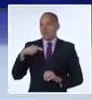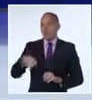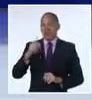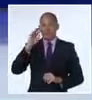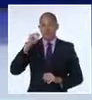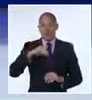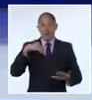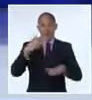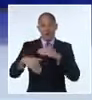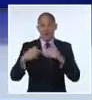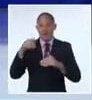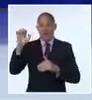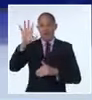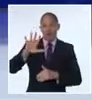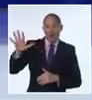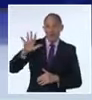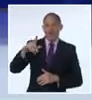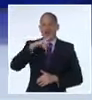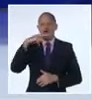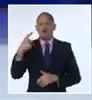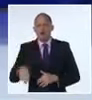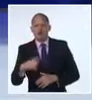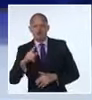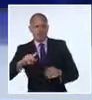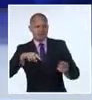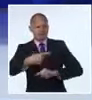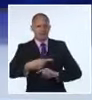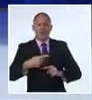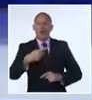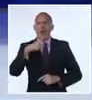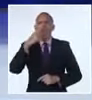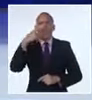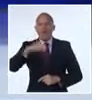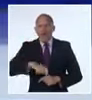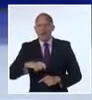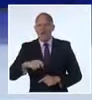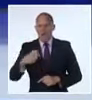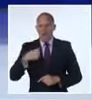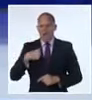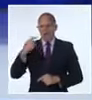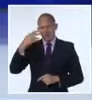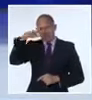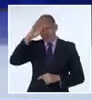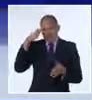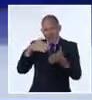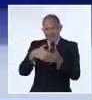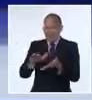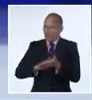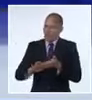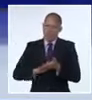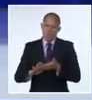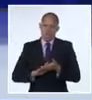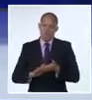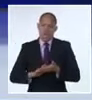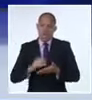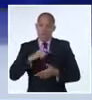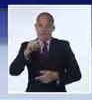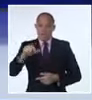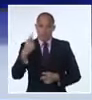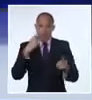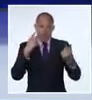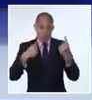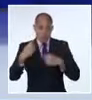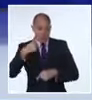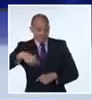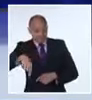está actuando y actuará de manera enérgica contra quien desde el territorio nacional participe en cualquier forma de trata de personas